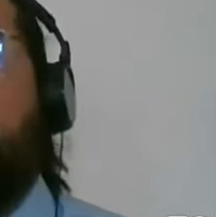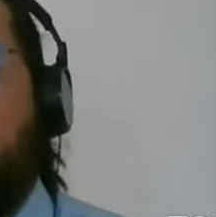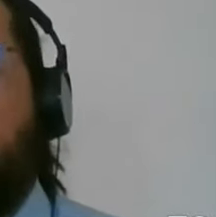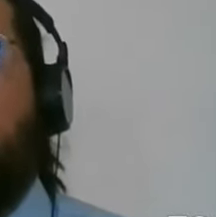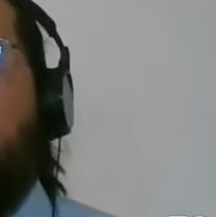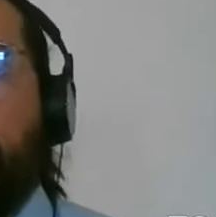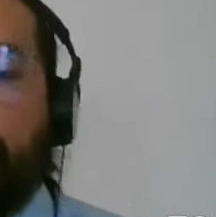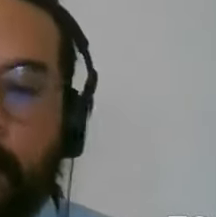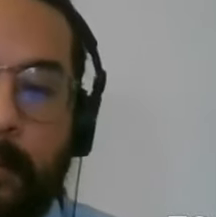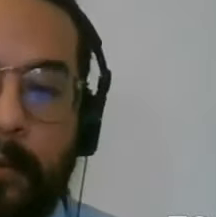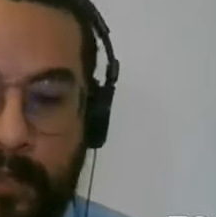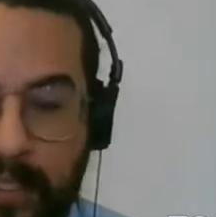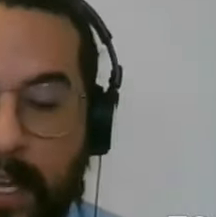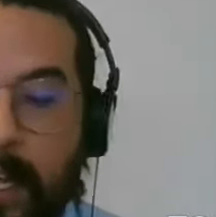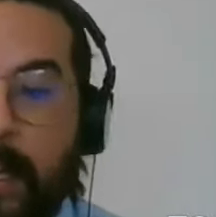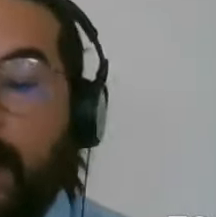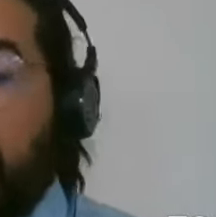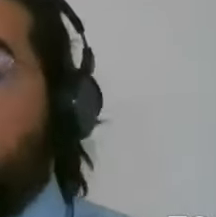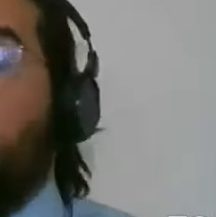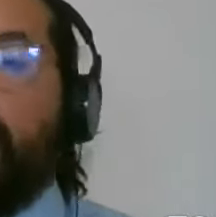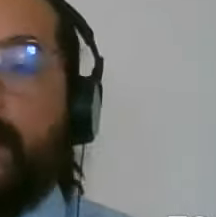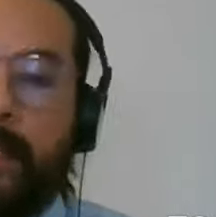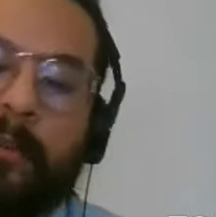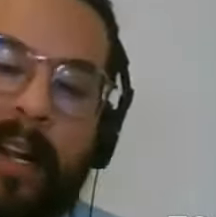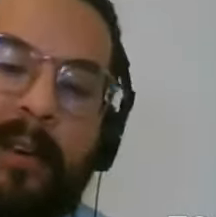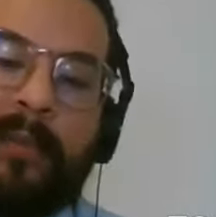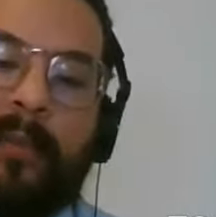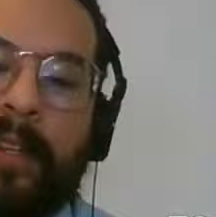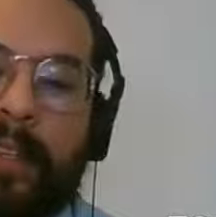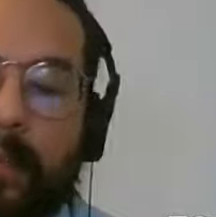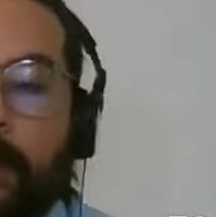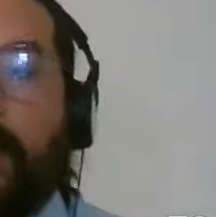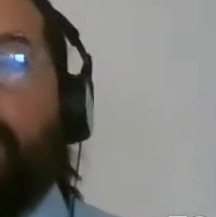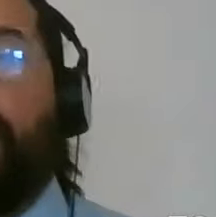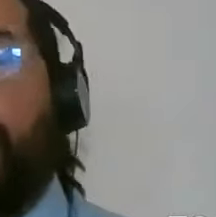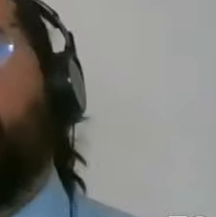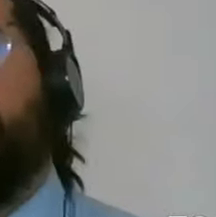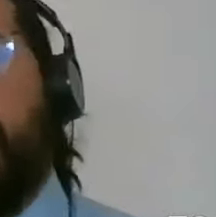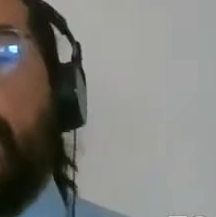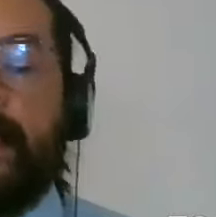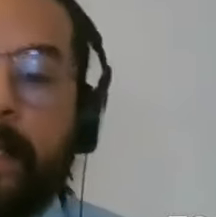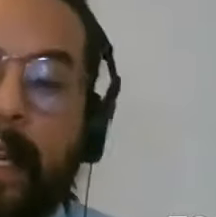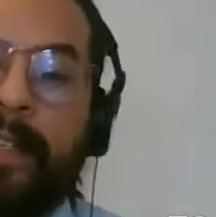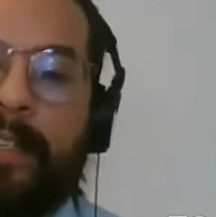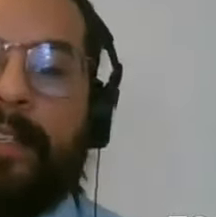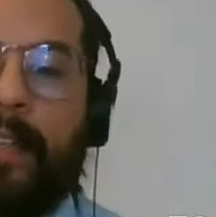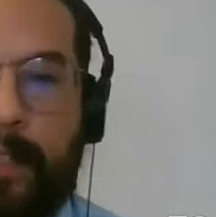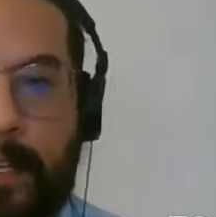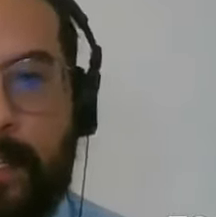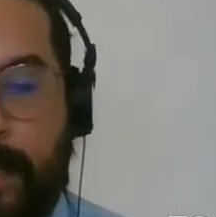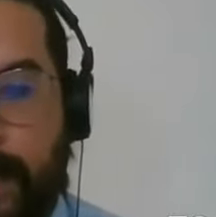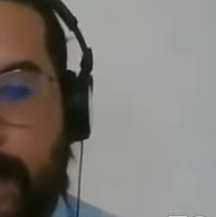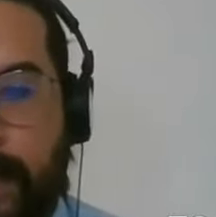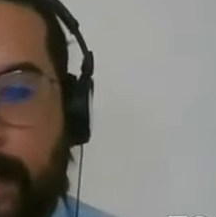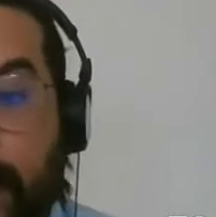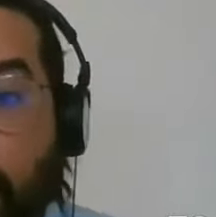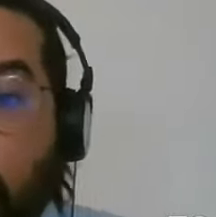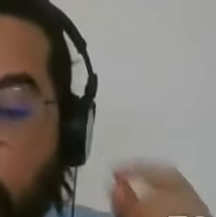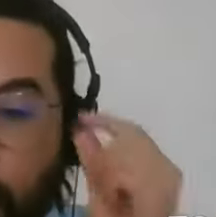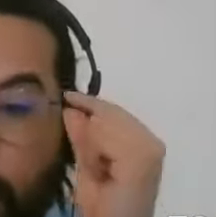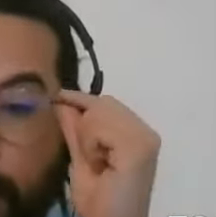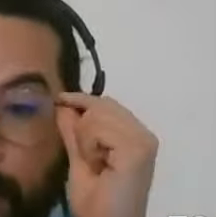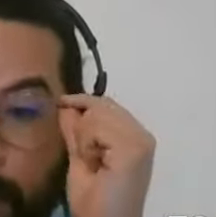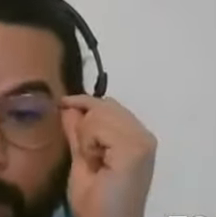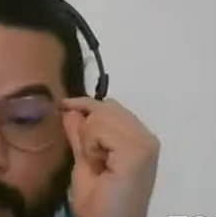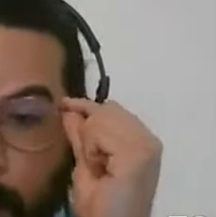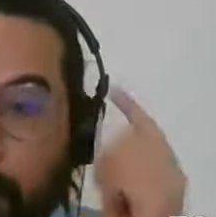conmemorando 10 años de su implementación, ¿no? Entonces, es un ejercicio valioso en sí mismo que podamos mirar hacia atrás y entender